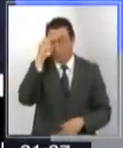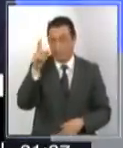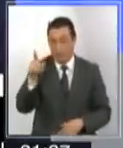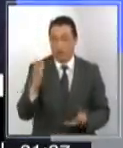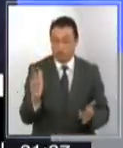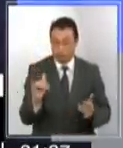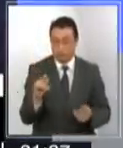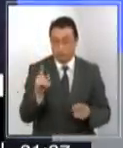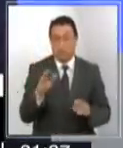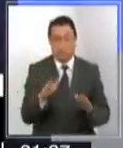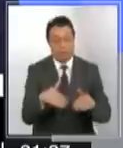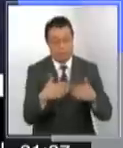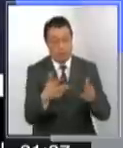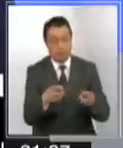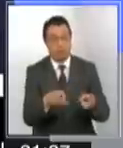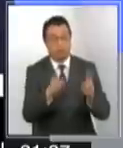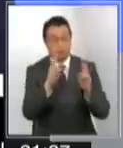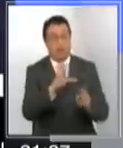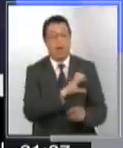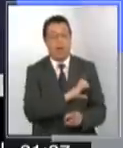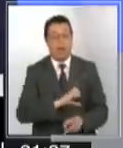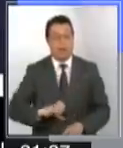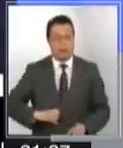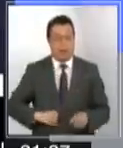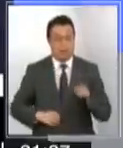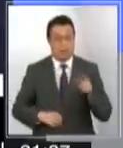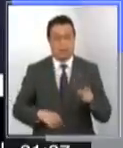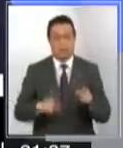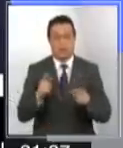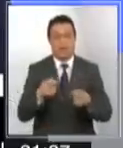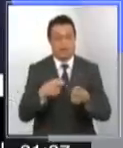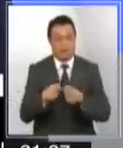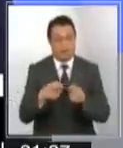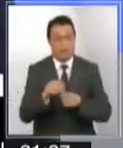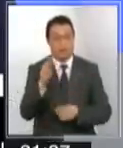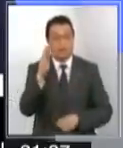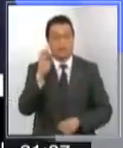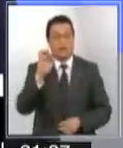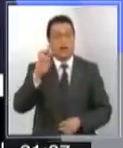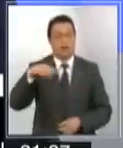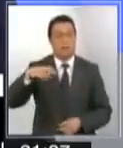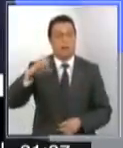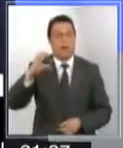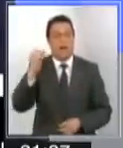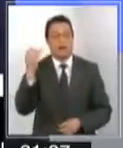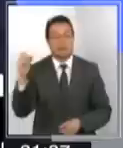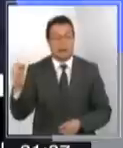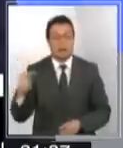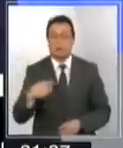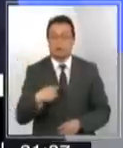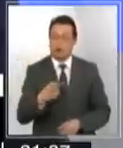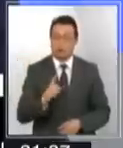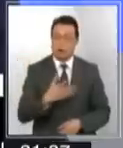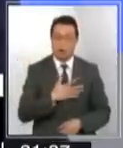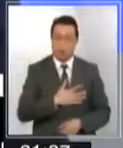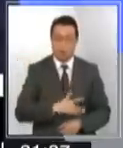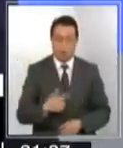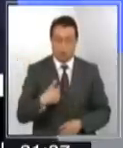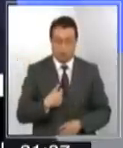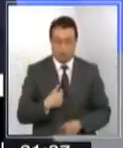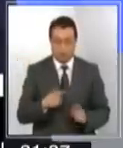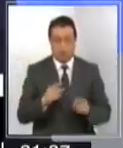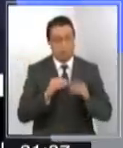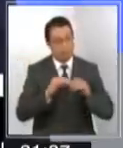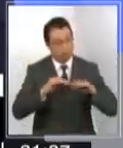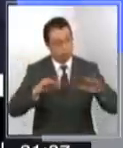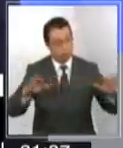pero entregarle la facultad al Estado. ¿Usted estaría de acuerdo con eso? Y que se venda en la farmacia. En general, a mí no me gusta el tema de masificar